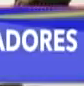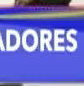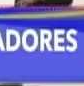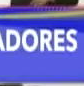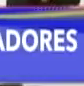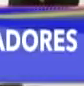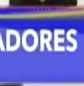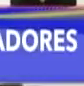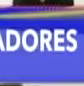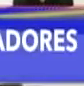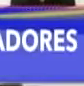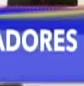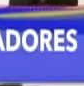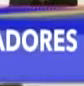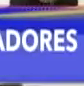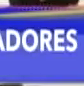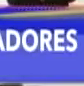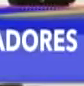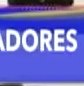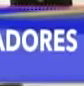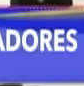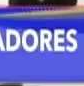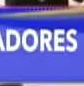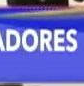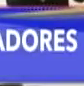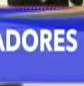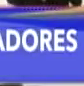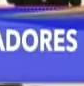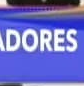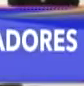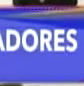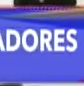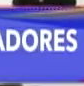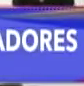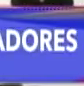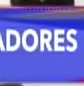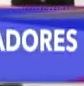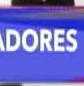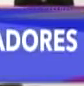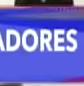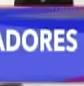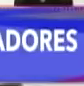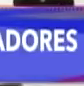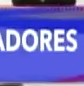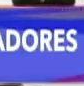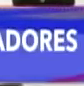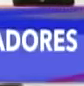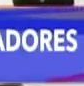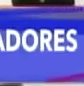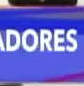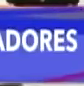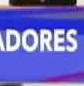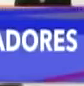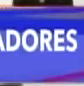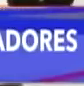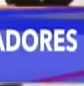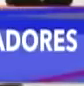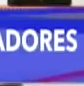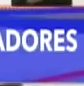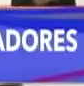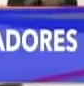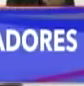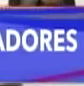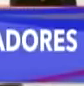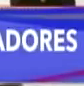el tiempo al Poder Electoral revisando una firma que no llegaron para un supuesto referéndum revocatorio presidencial